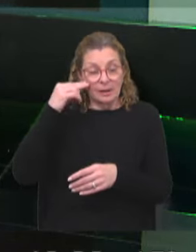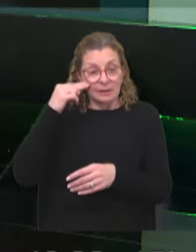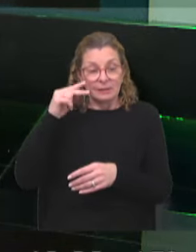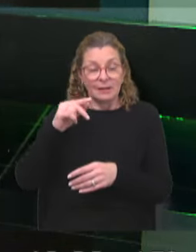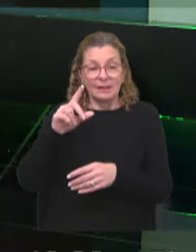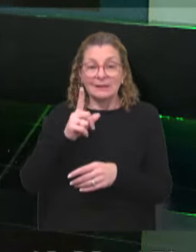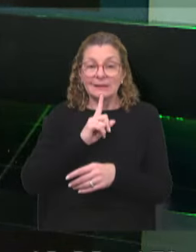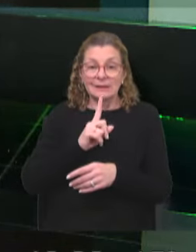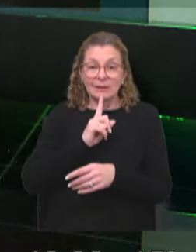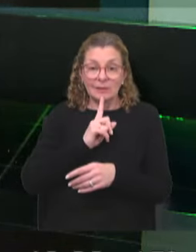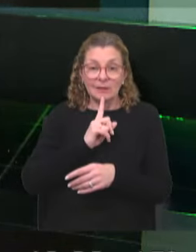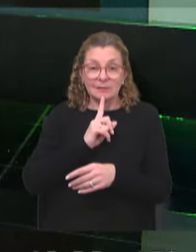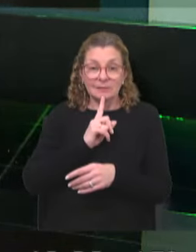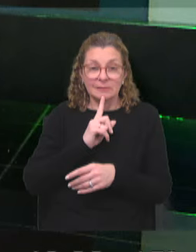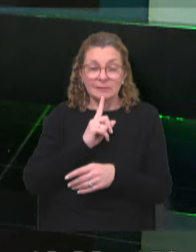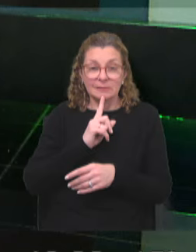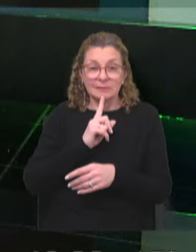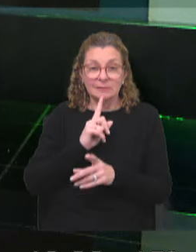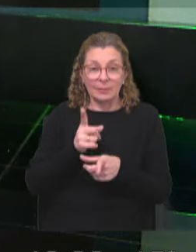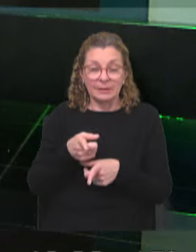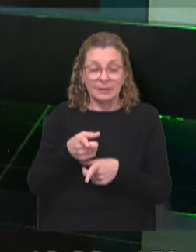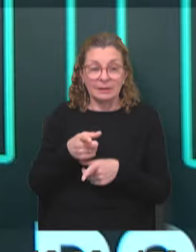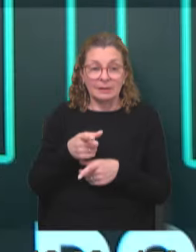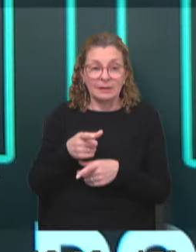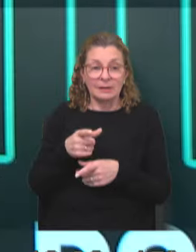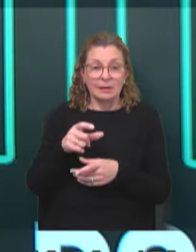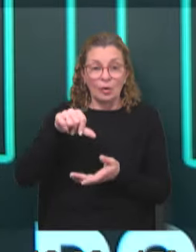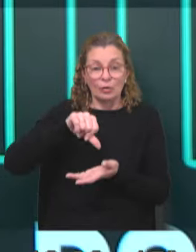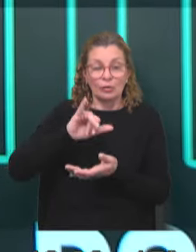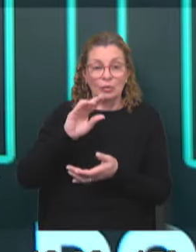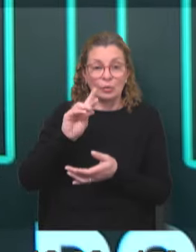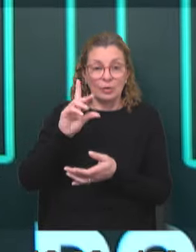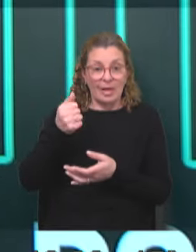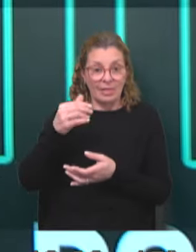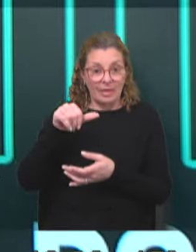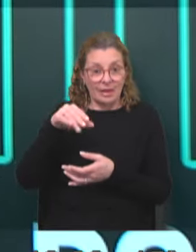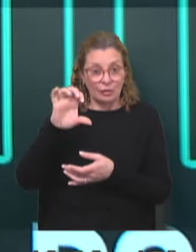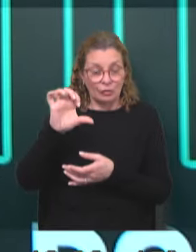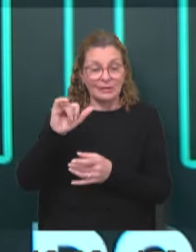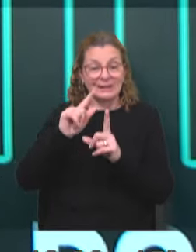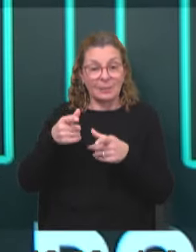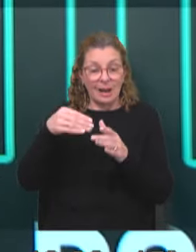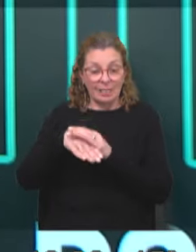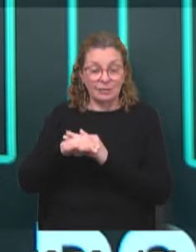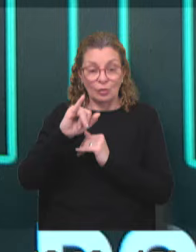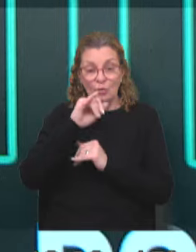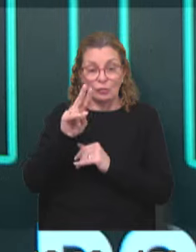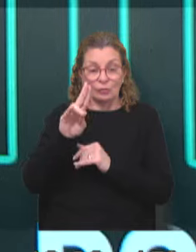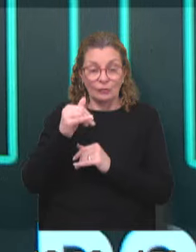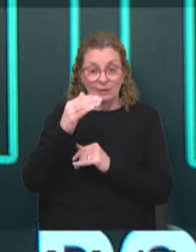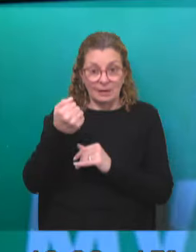Robert Silva en eh con parte de lo que quedó ciudadanos eh Y subía también dentro de de ese acuerdo no